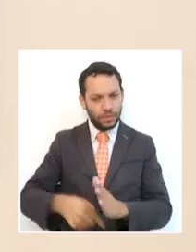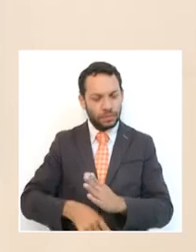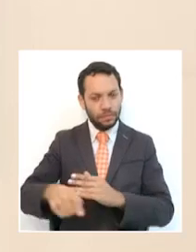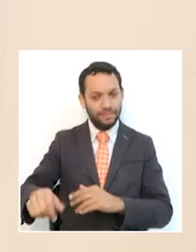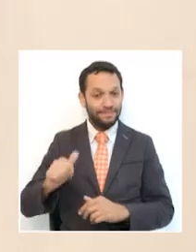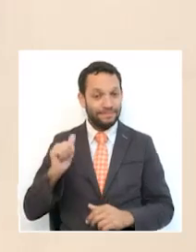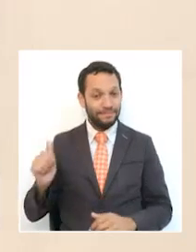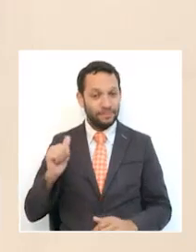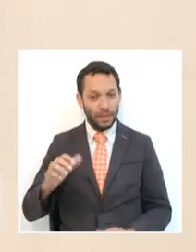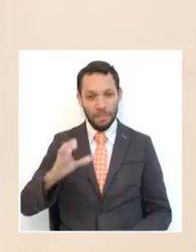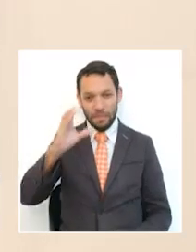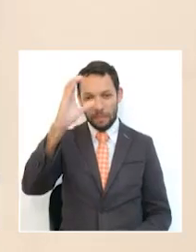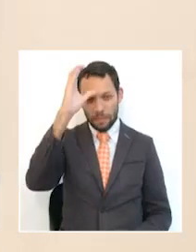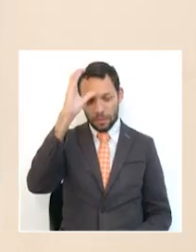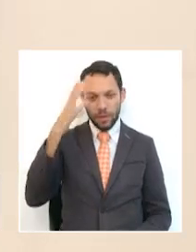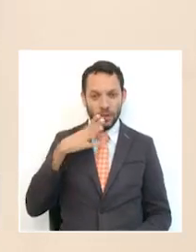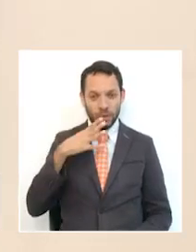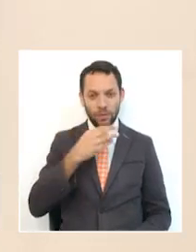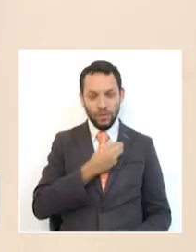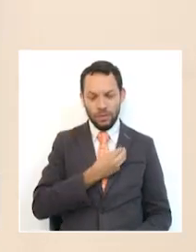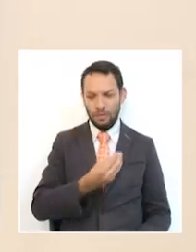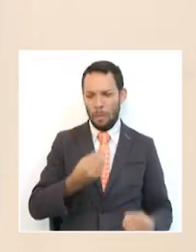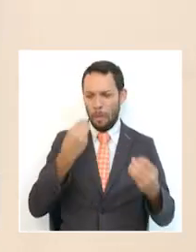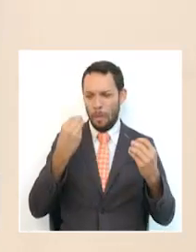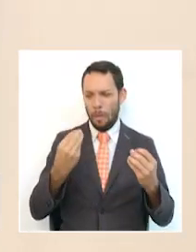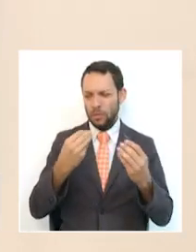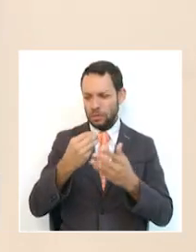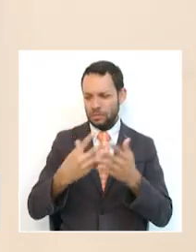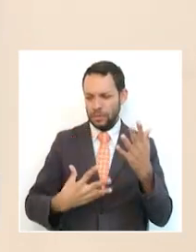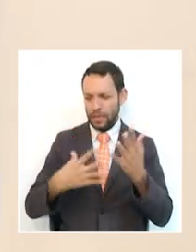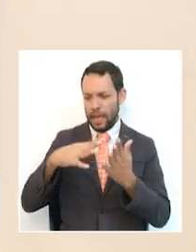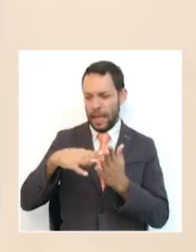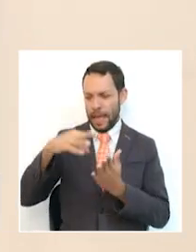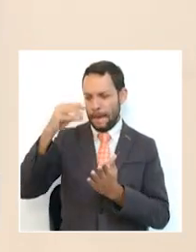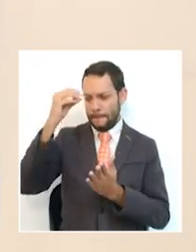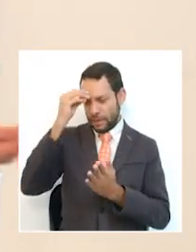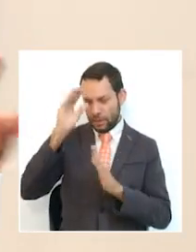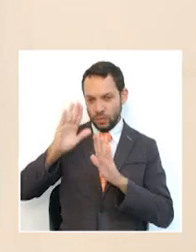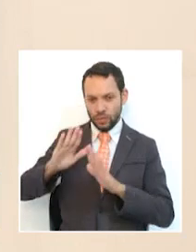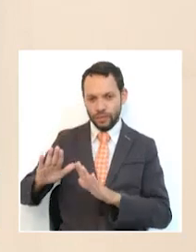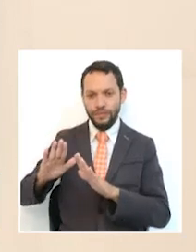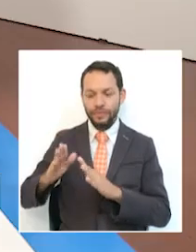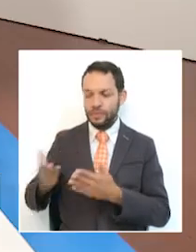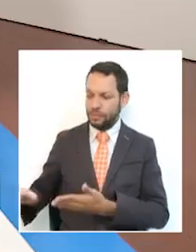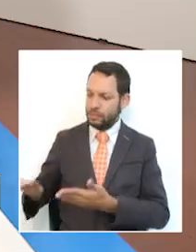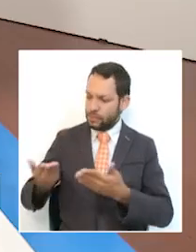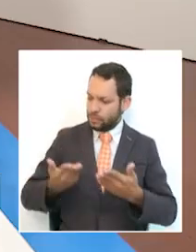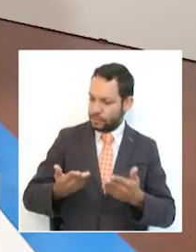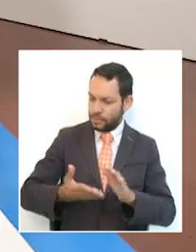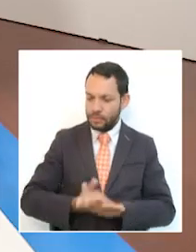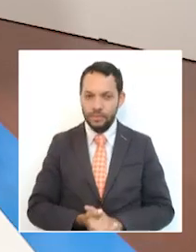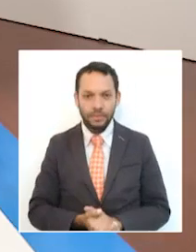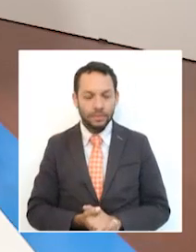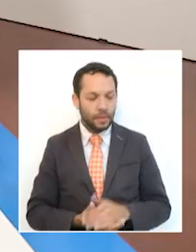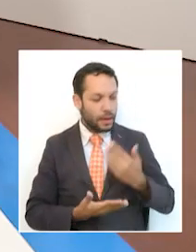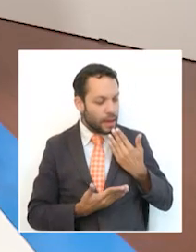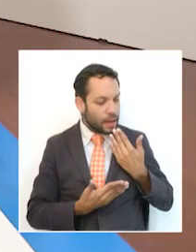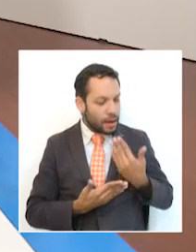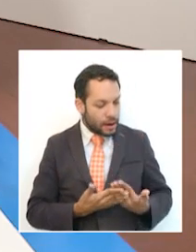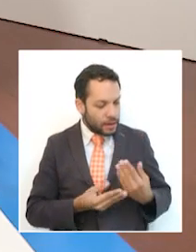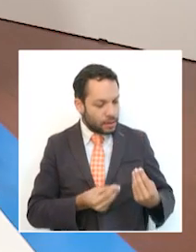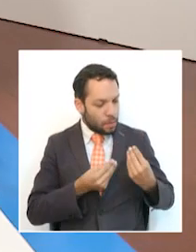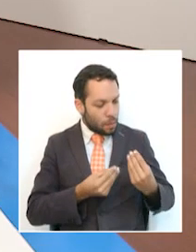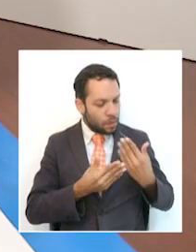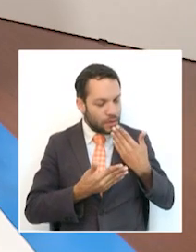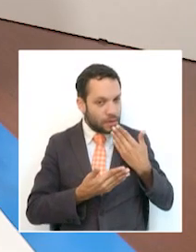tenemos mucho que aprender de este tipo de medicinas del otro lado del mundo así que bienvenidos esas gracias me